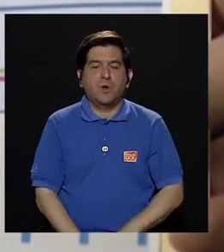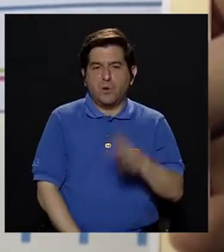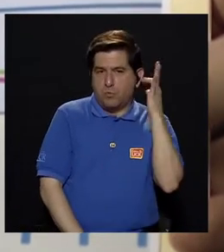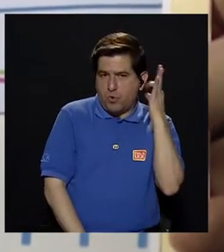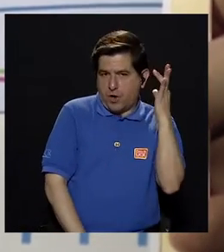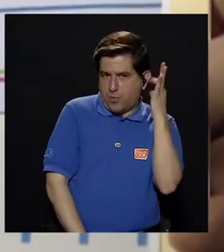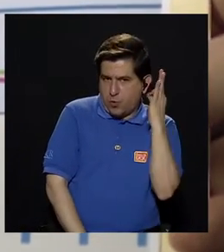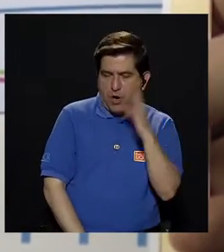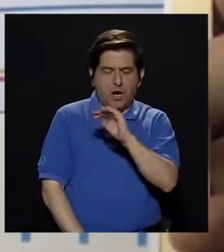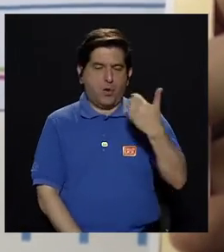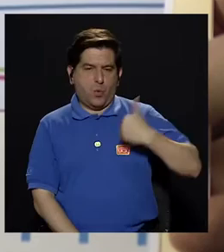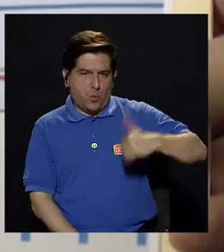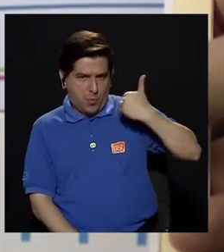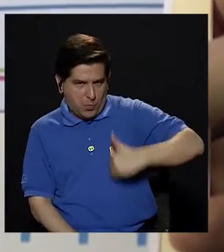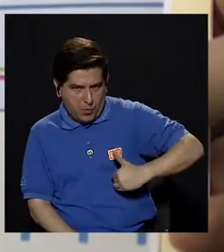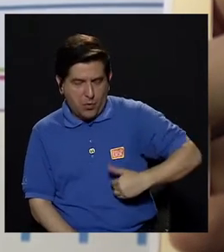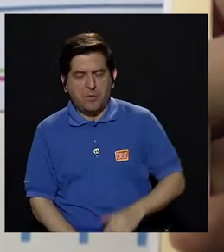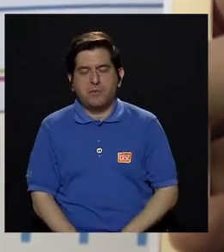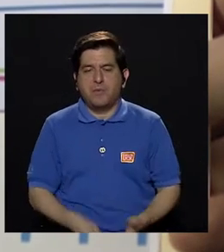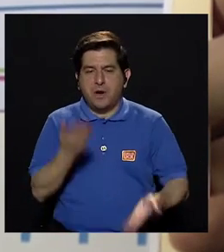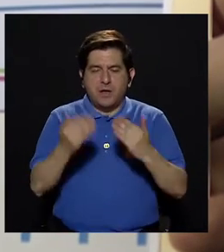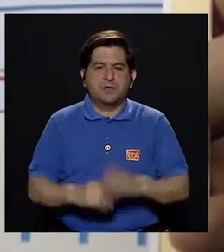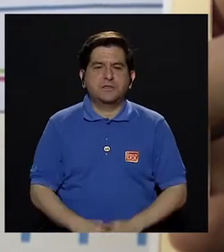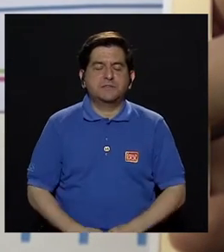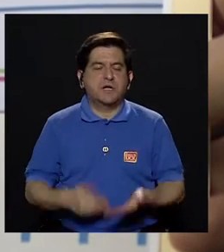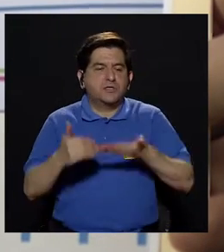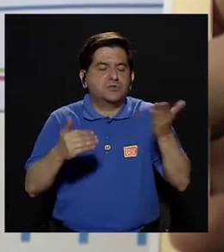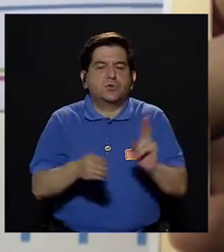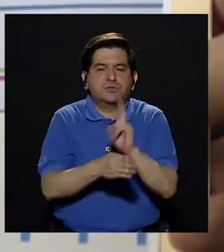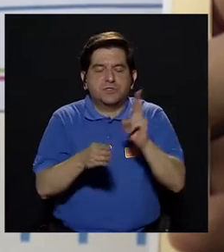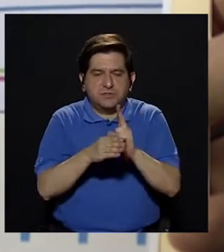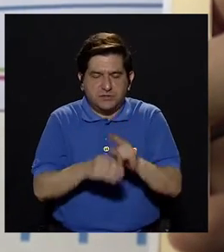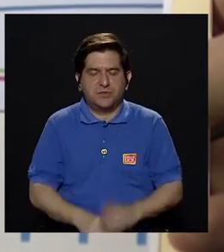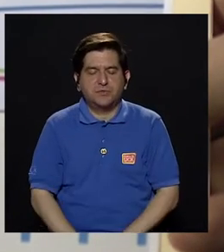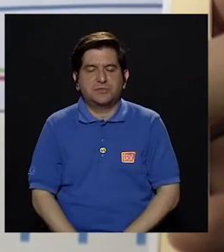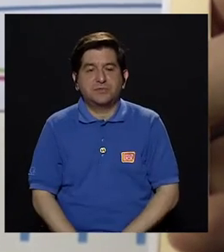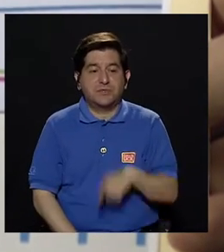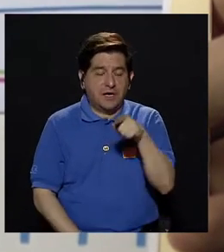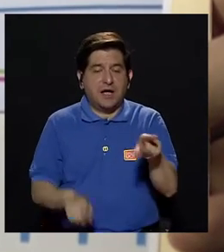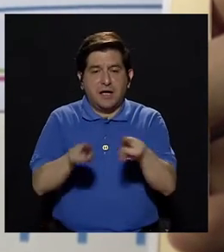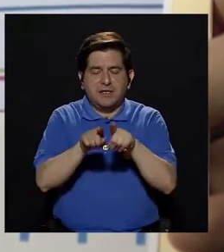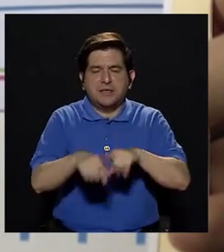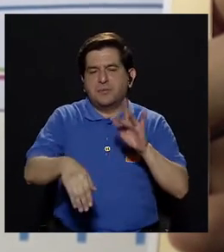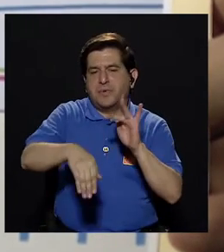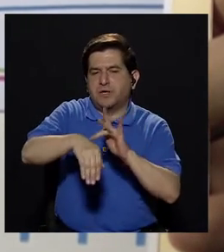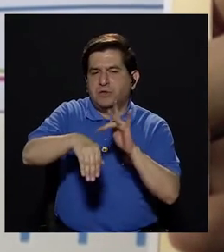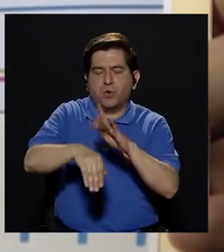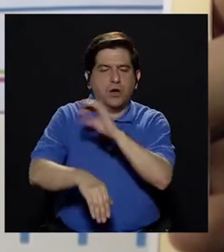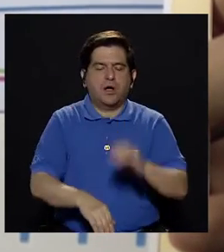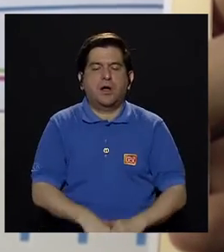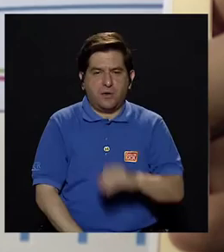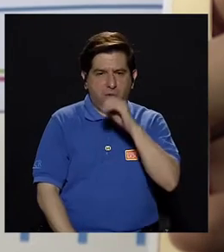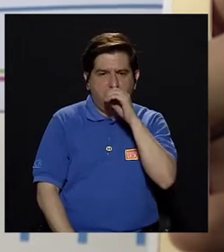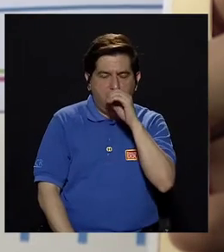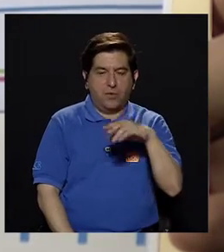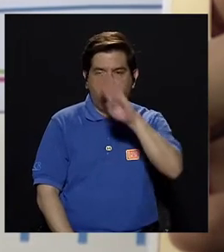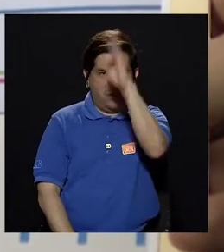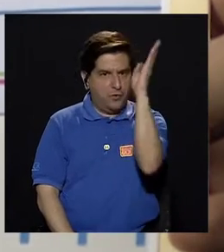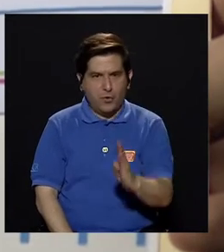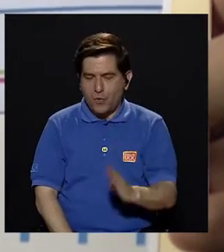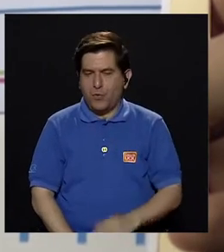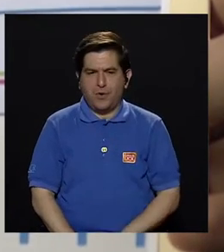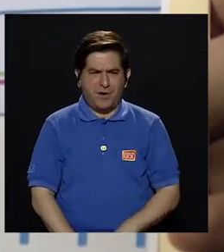a hombre, de hombre a mujer, que puede ser por juguetes, toqueteos, sexo oral, etcétera. Entonces, nunca en un